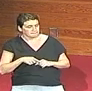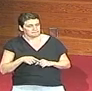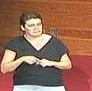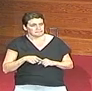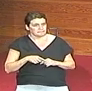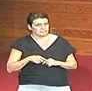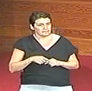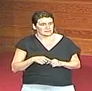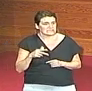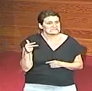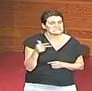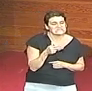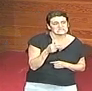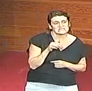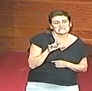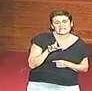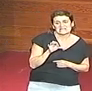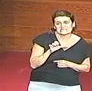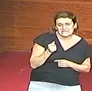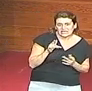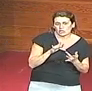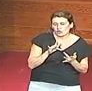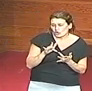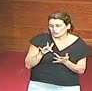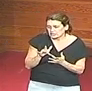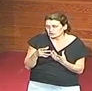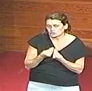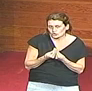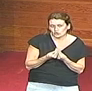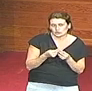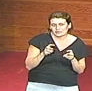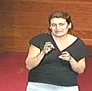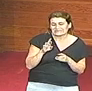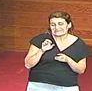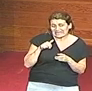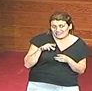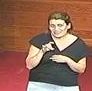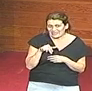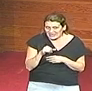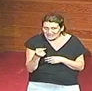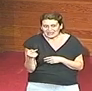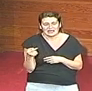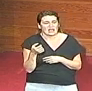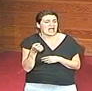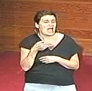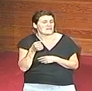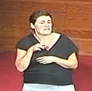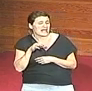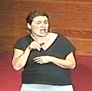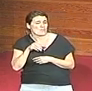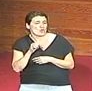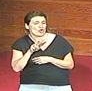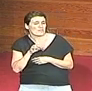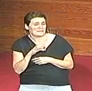por el Chelsea, bueno, por también sus contactos con el entorno del Kremlin, Abramovich, que después le hemos visto